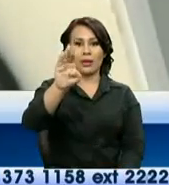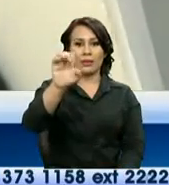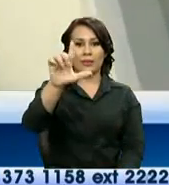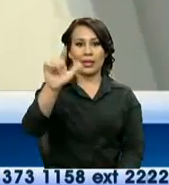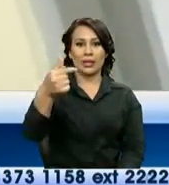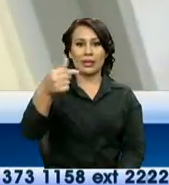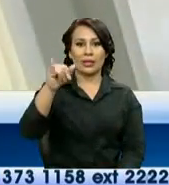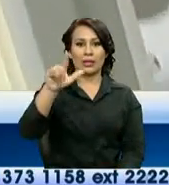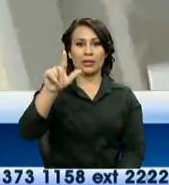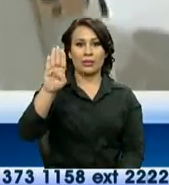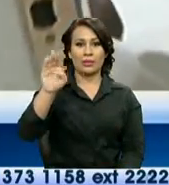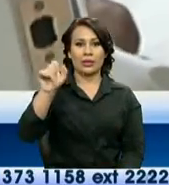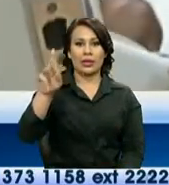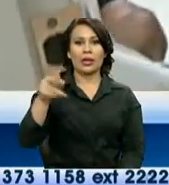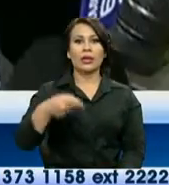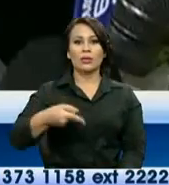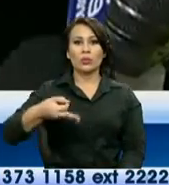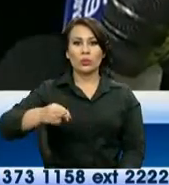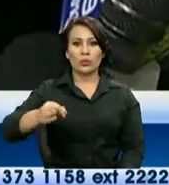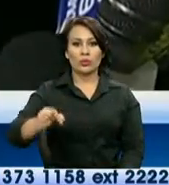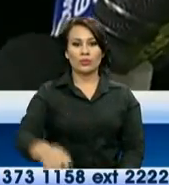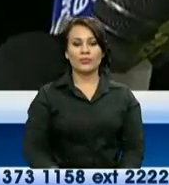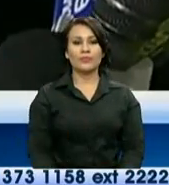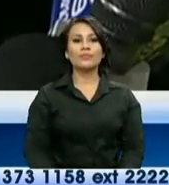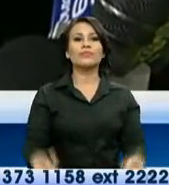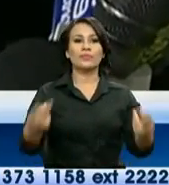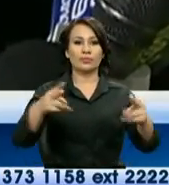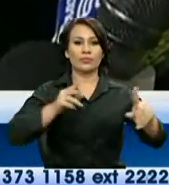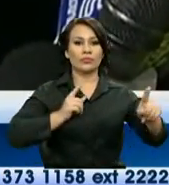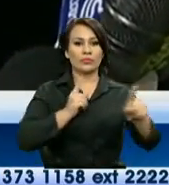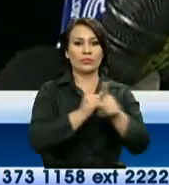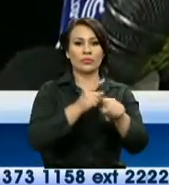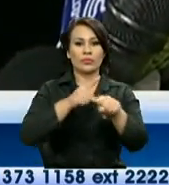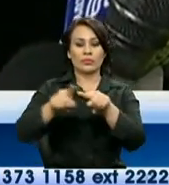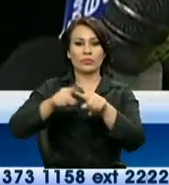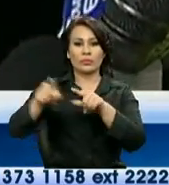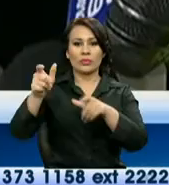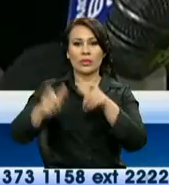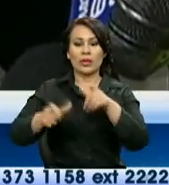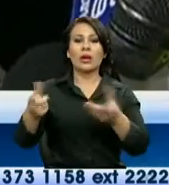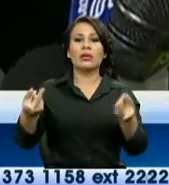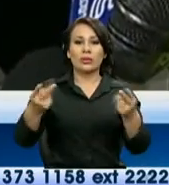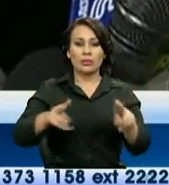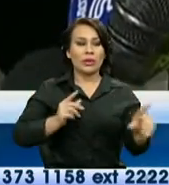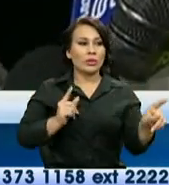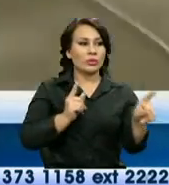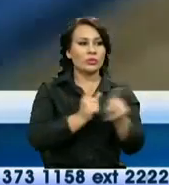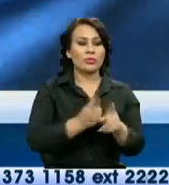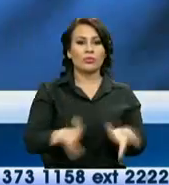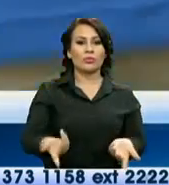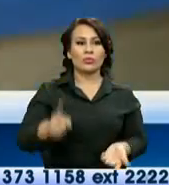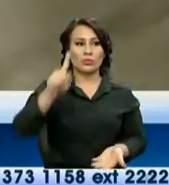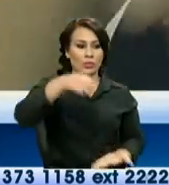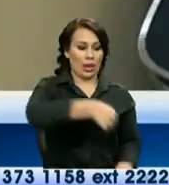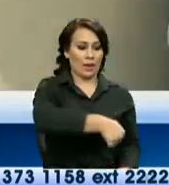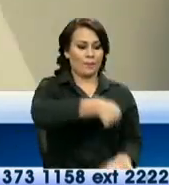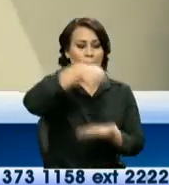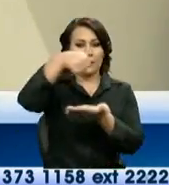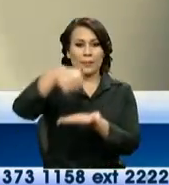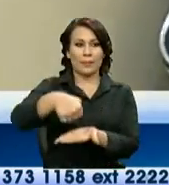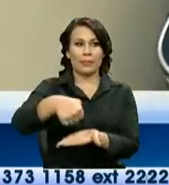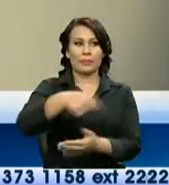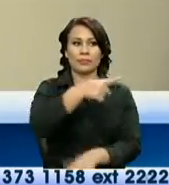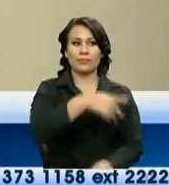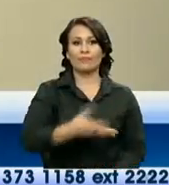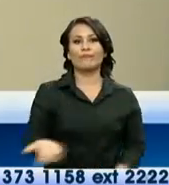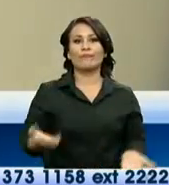Durán. Allí cayeron otros. Además de eso también se logró encontrar una maleta que tenía